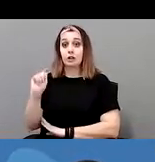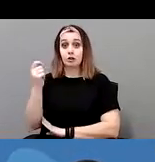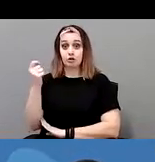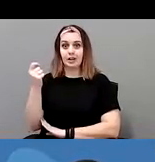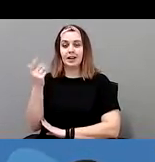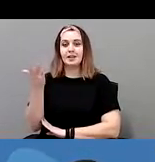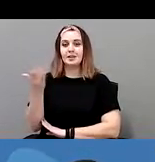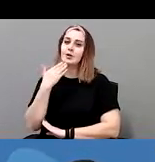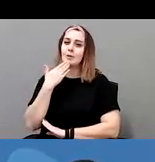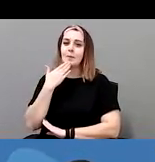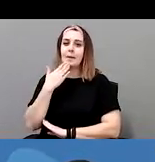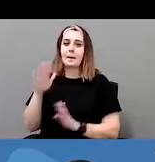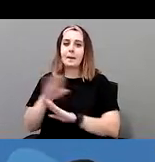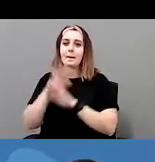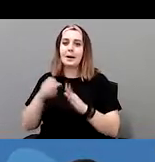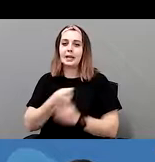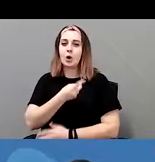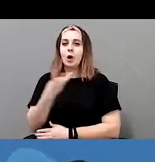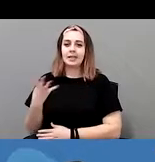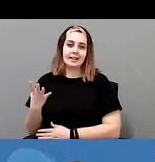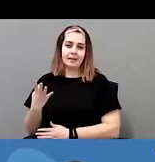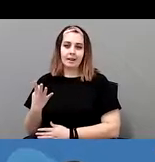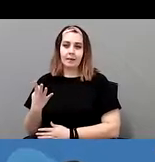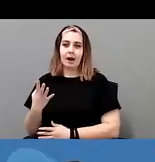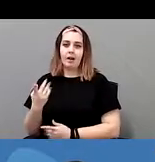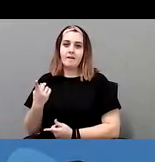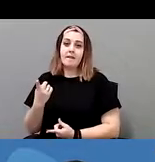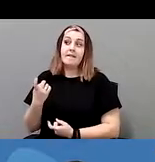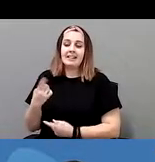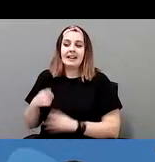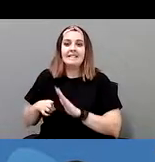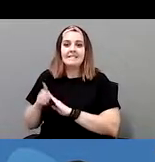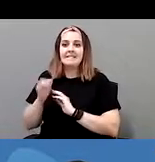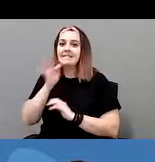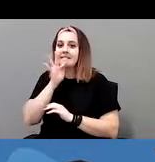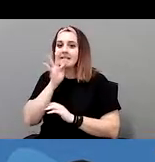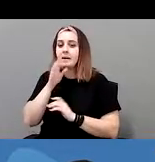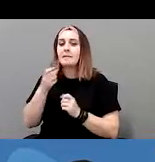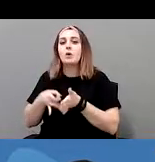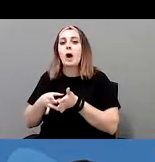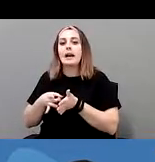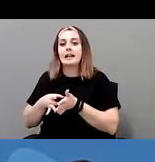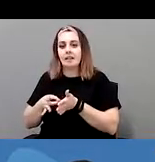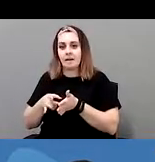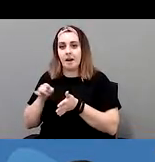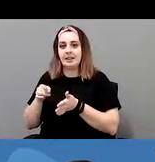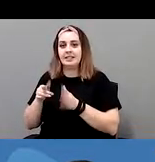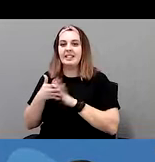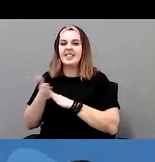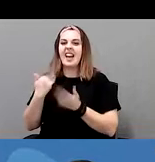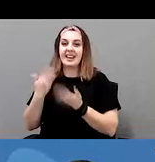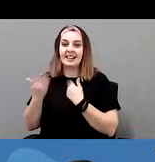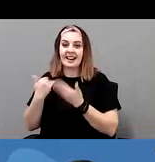que sería como la parte cuantitativa del estudio y nos falta por desarrollar la parte cualitativa, que son las entrevistas